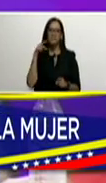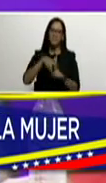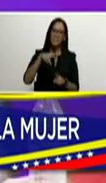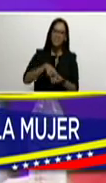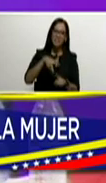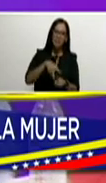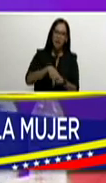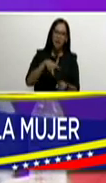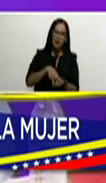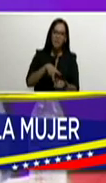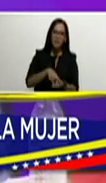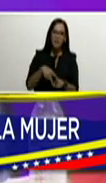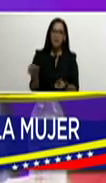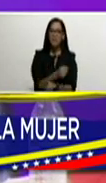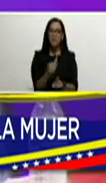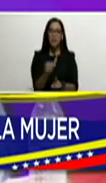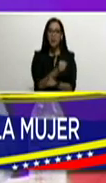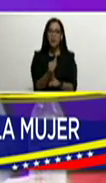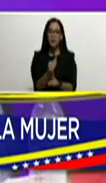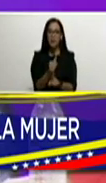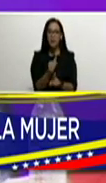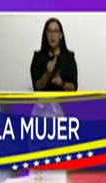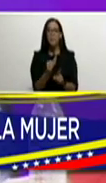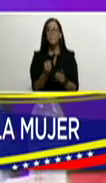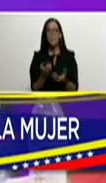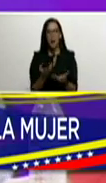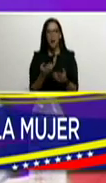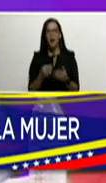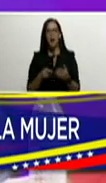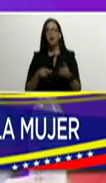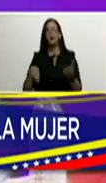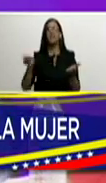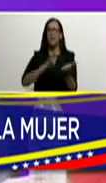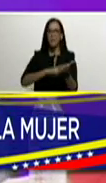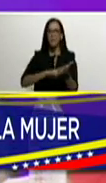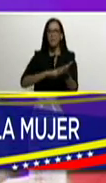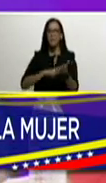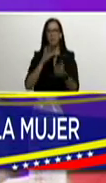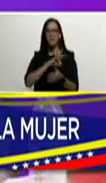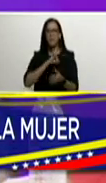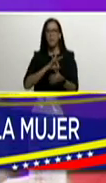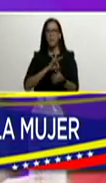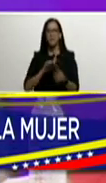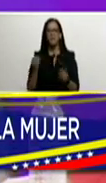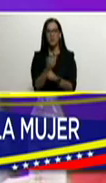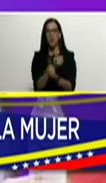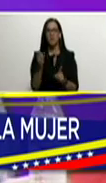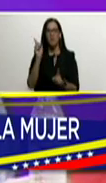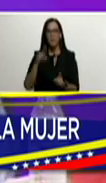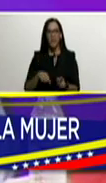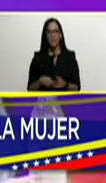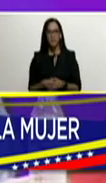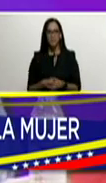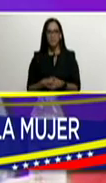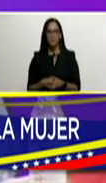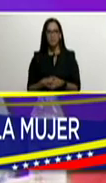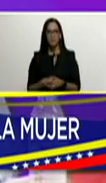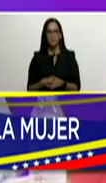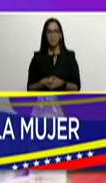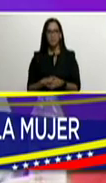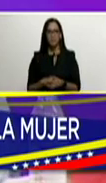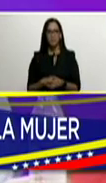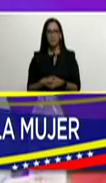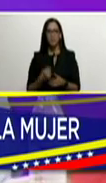violencia va a reproducir socialmente esquemas violentos también. Y entonces, a